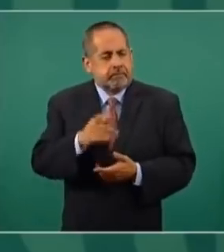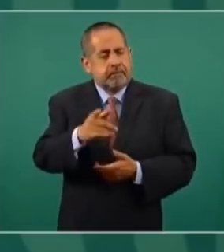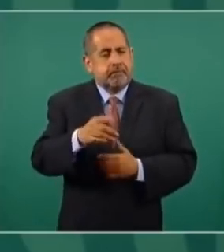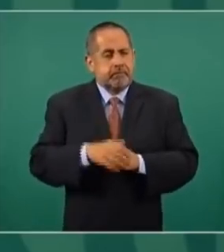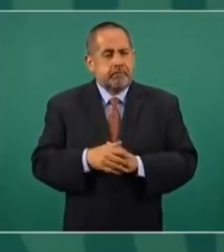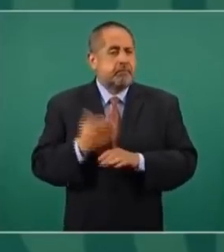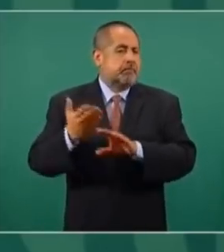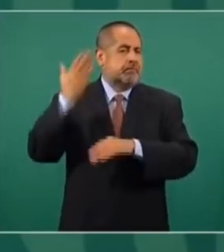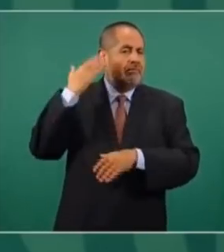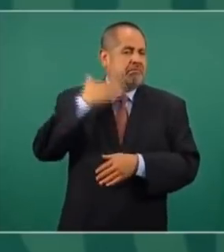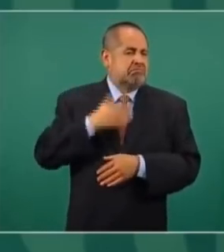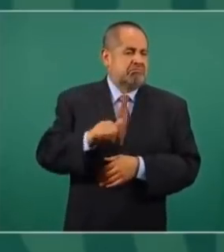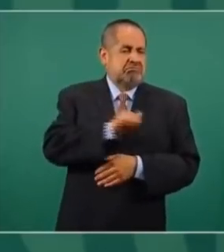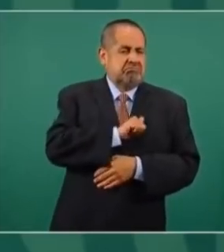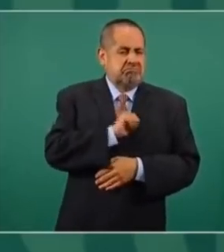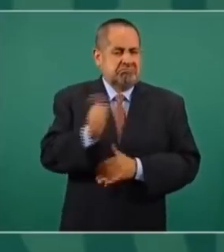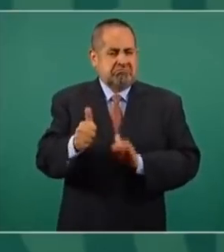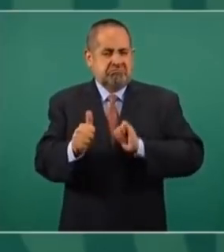predominando el individualismo,